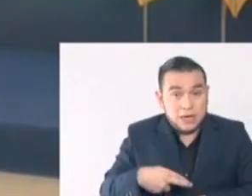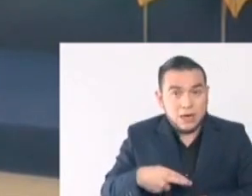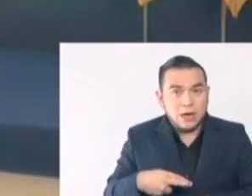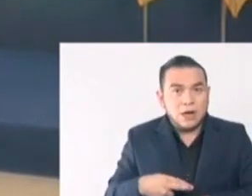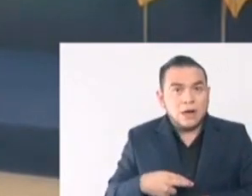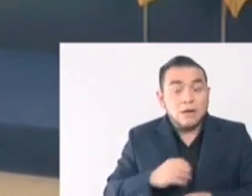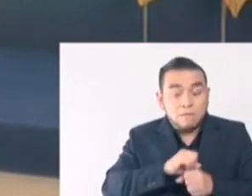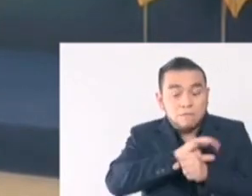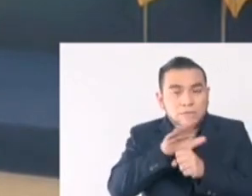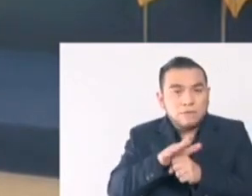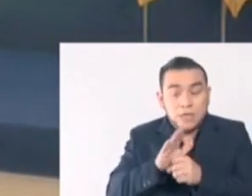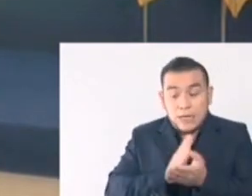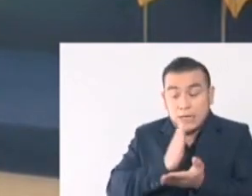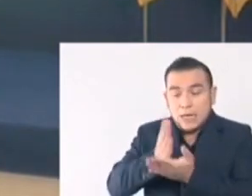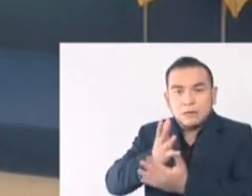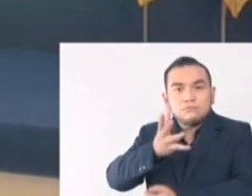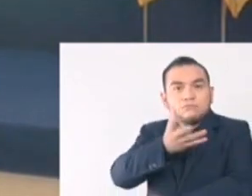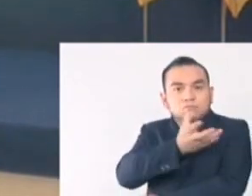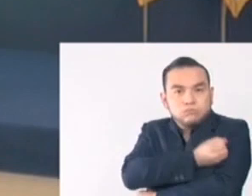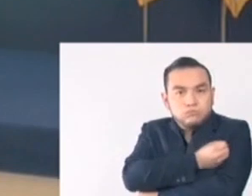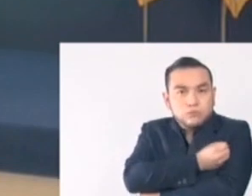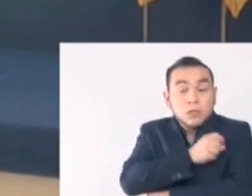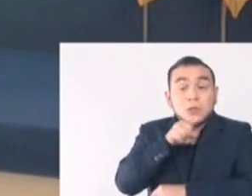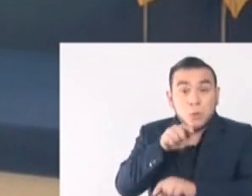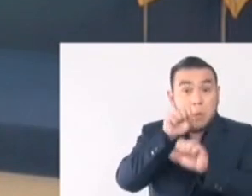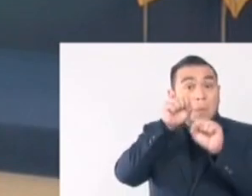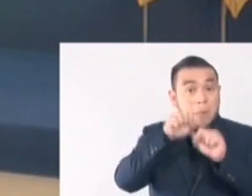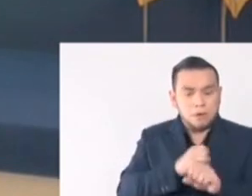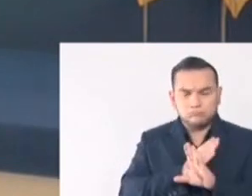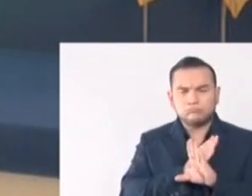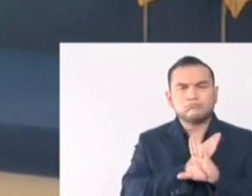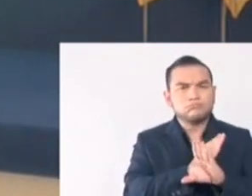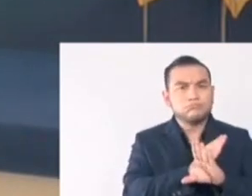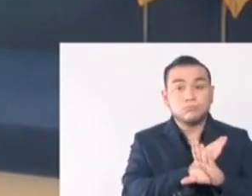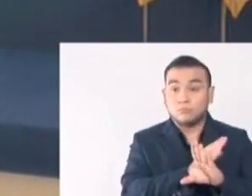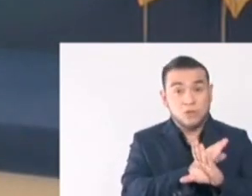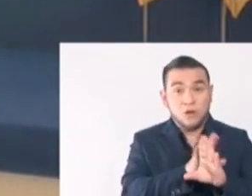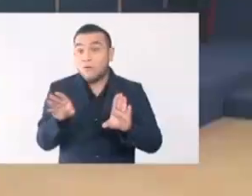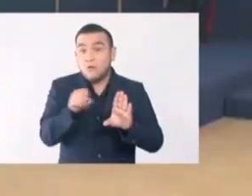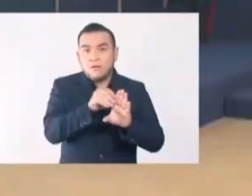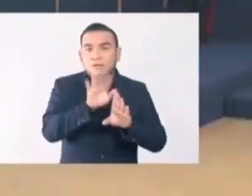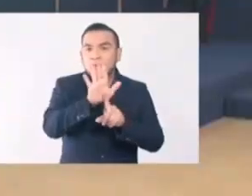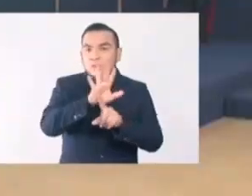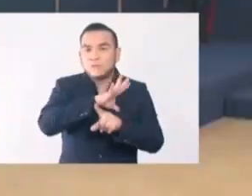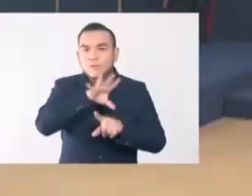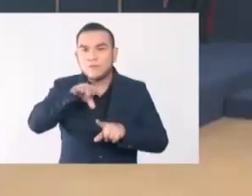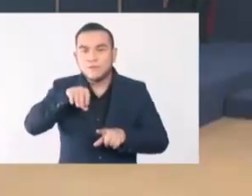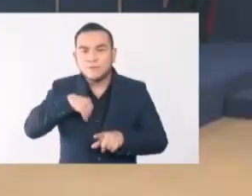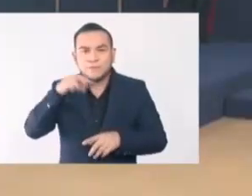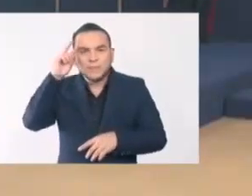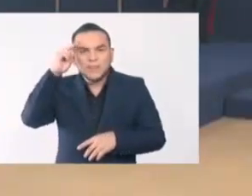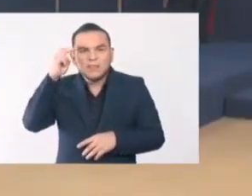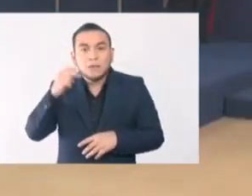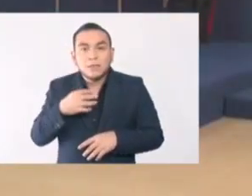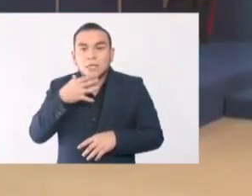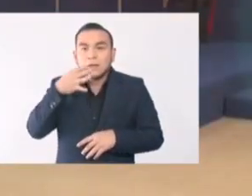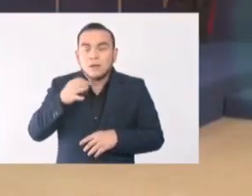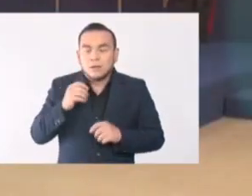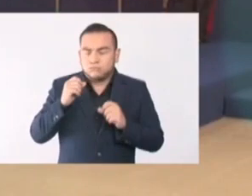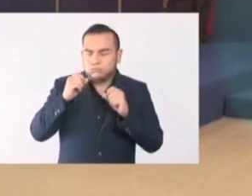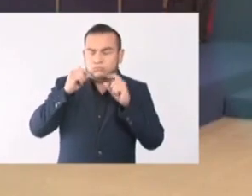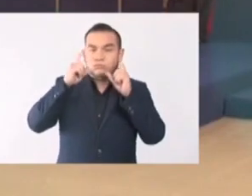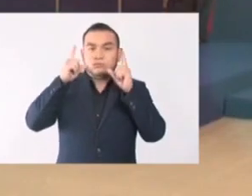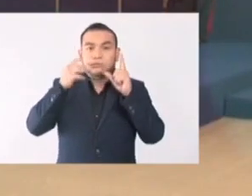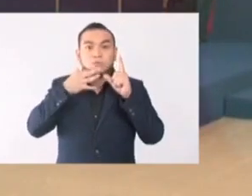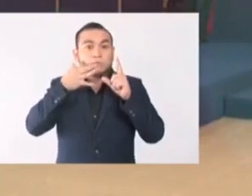la vacuna, también evita que él o ella esparza el virus. Es algo sorprendente, es algo